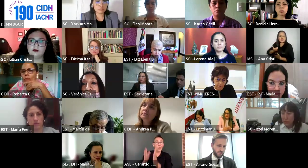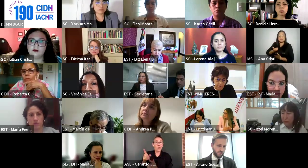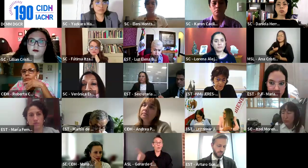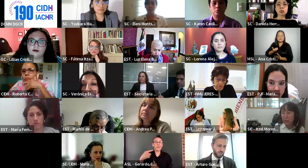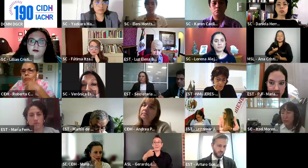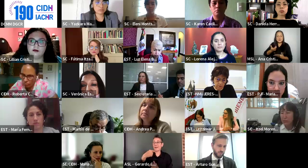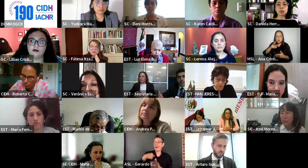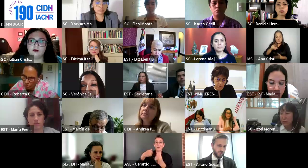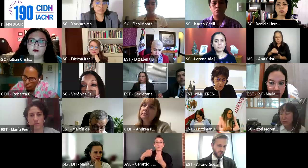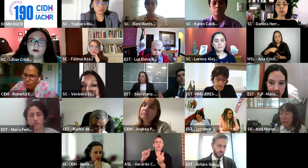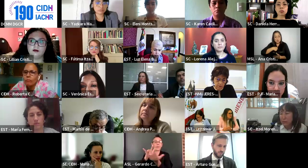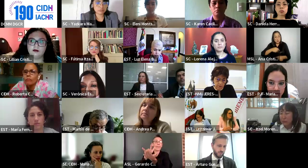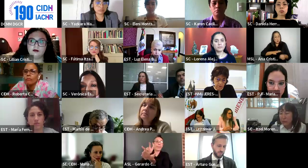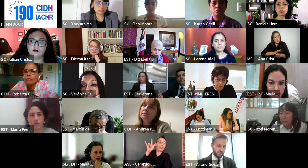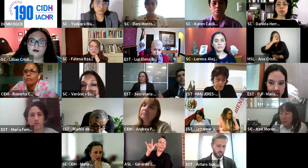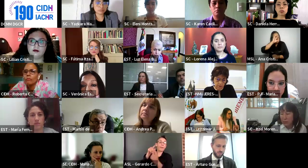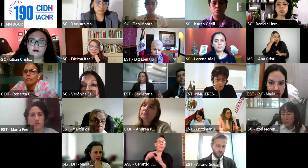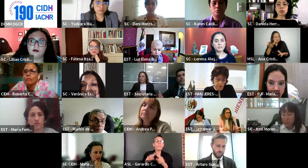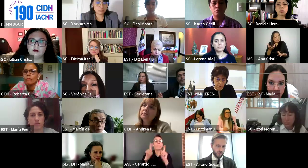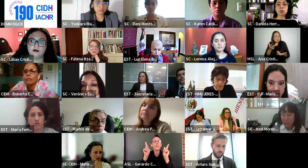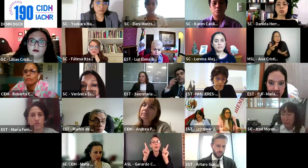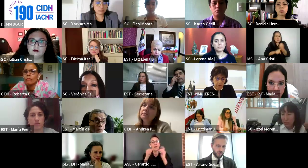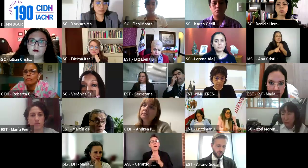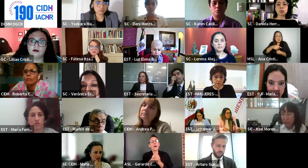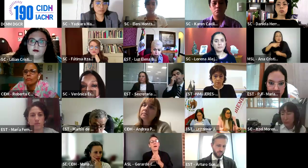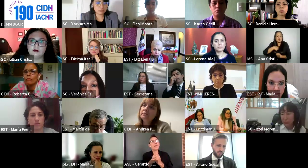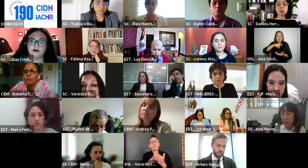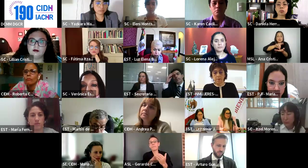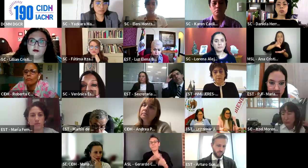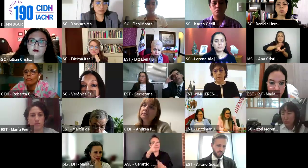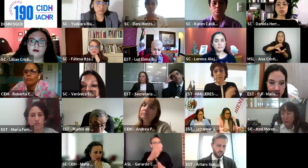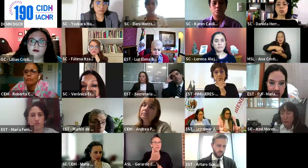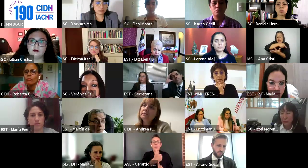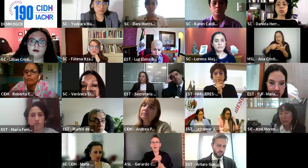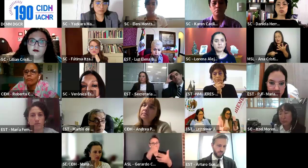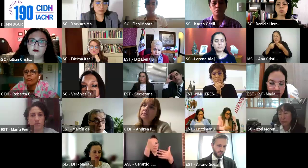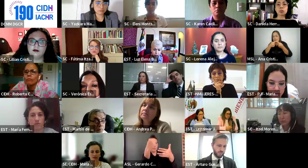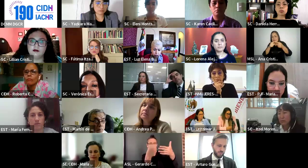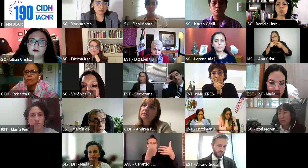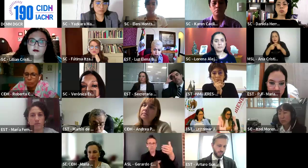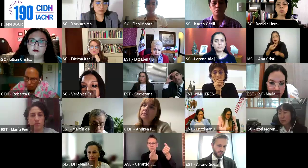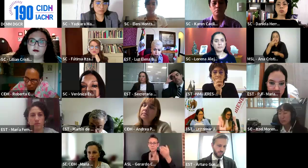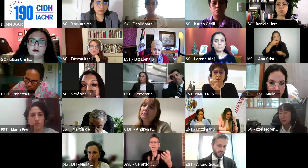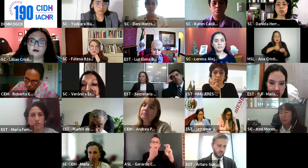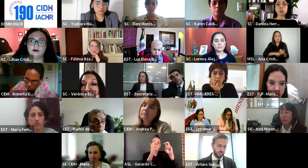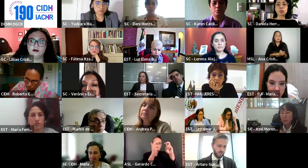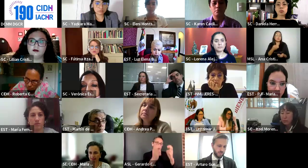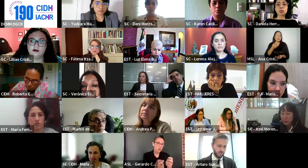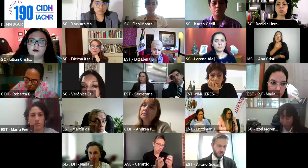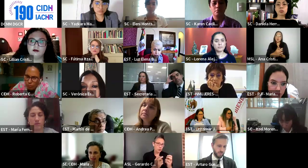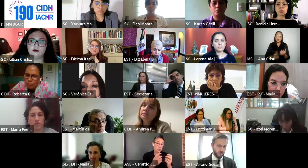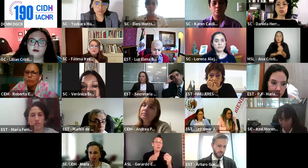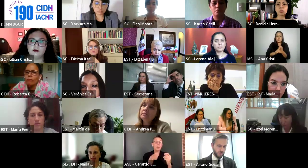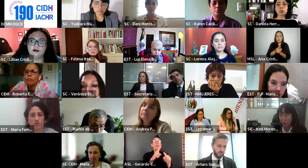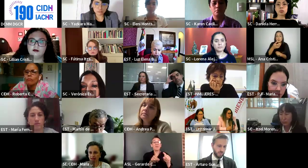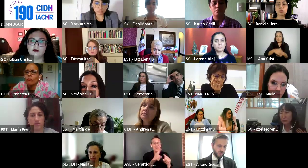tener autismo, altas capacidades, TDA, encefalomielitis miálgica y fibromialgia, entre otras enfermedades,